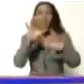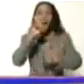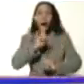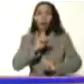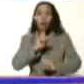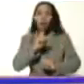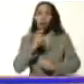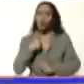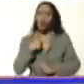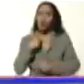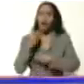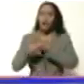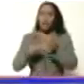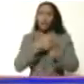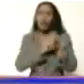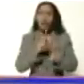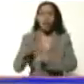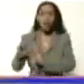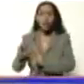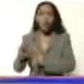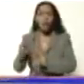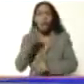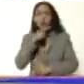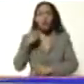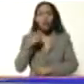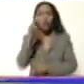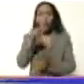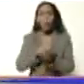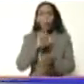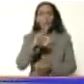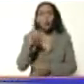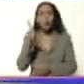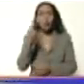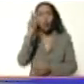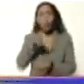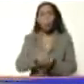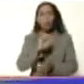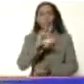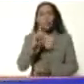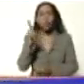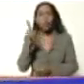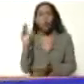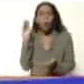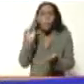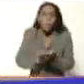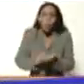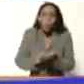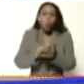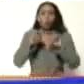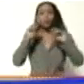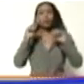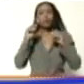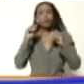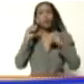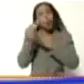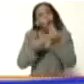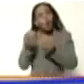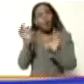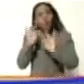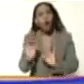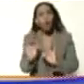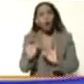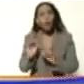Me refiero a la agenda Venezuela-Rusia 2021-2031, enmarcada con motivo del